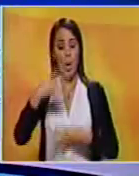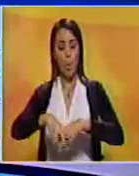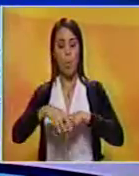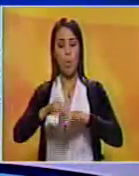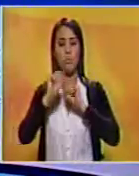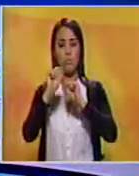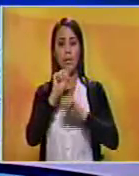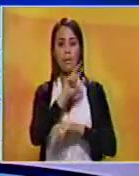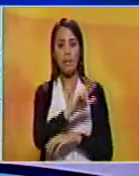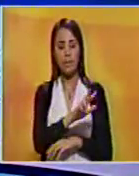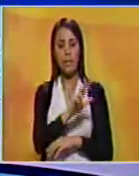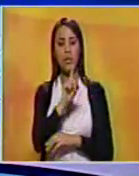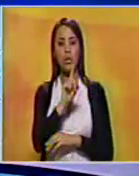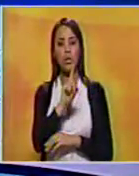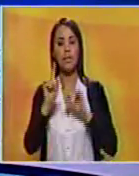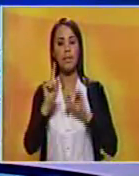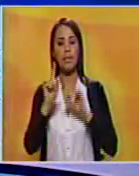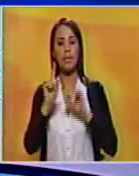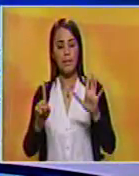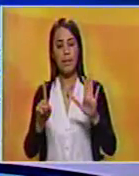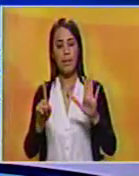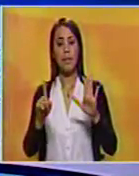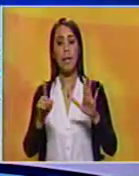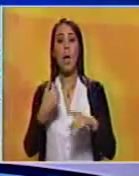dejado 317 muertos y